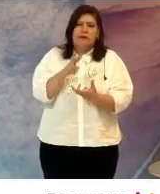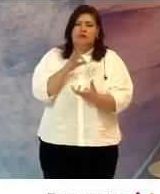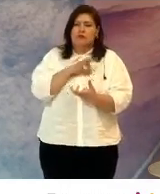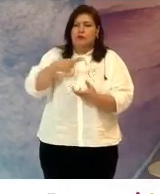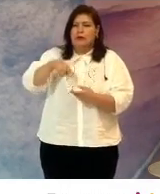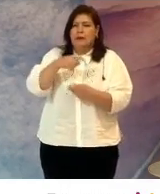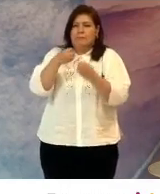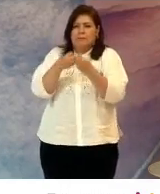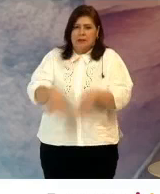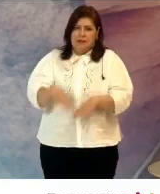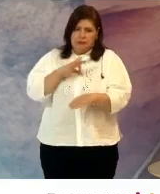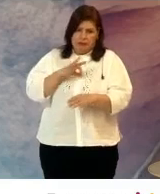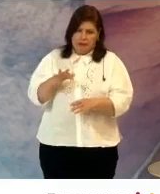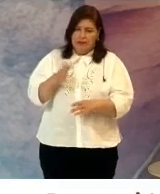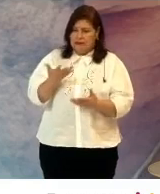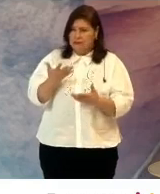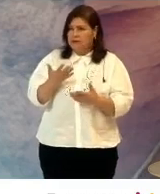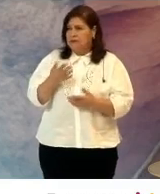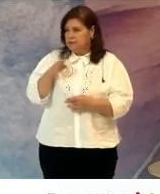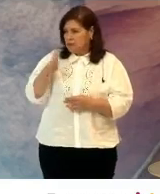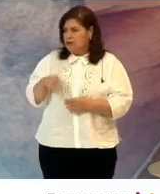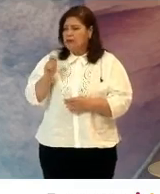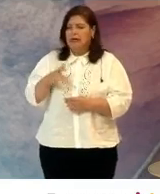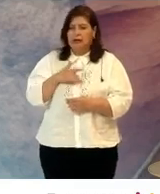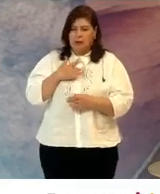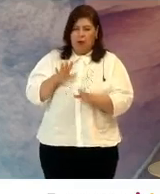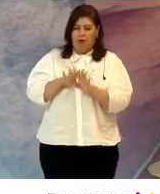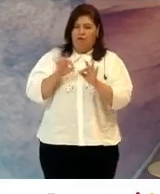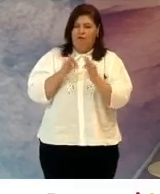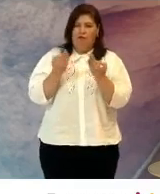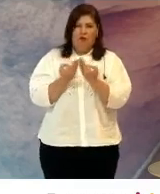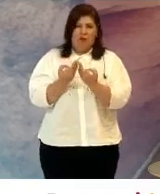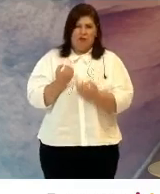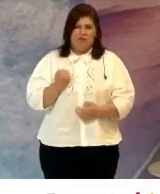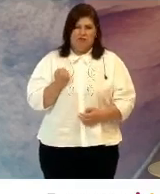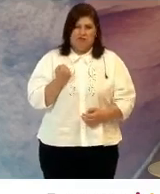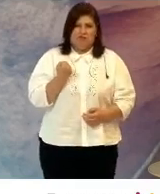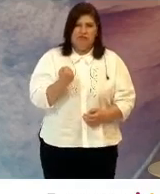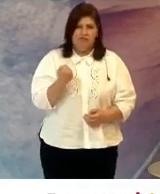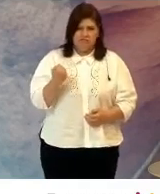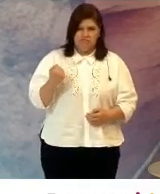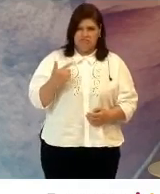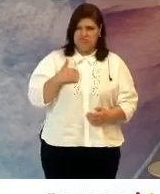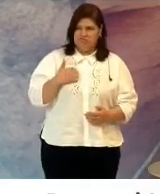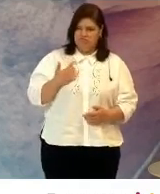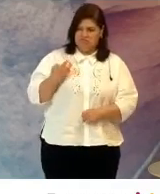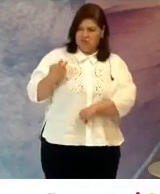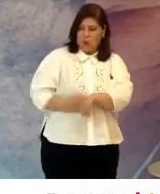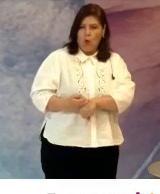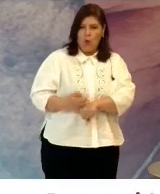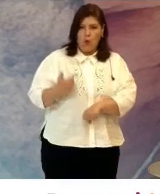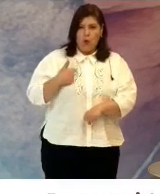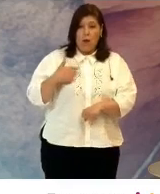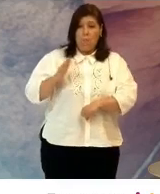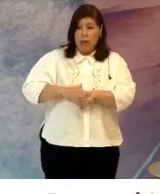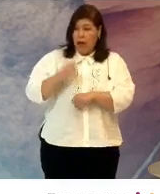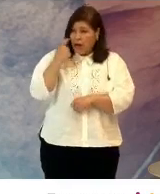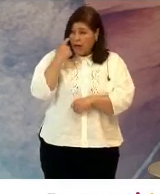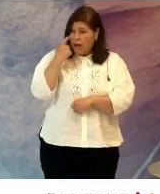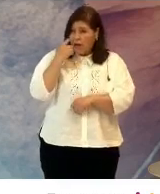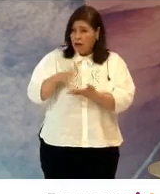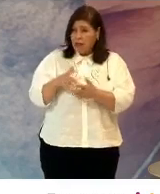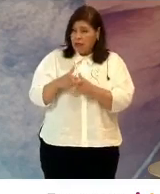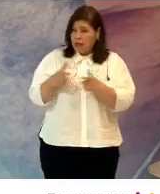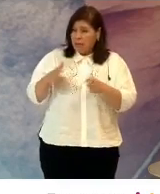aquí formas autoritarias de liderazgo que cada vez son más. Aquí tenemos